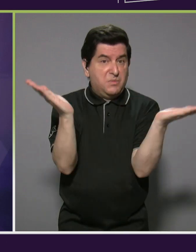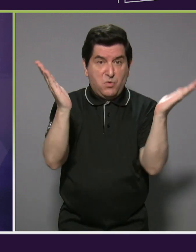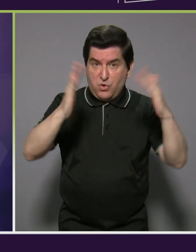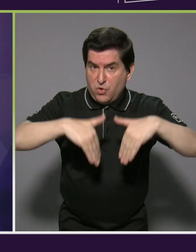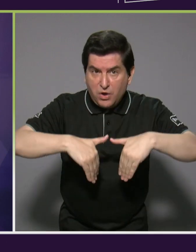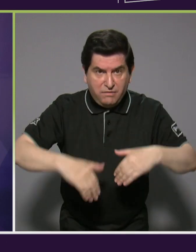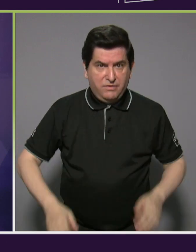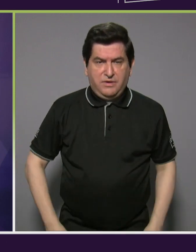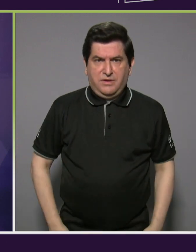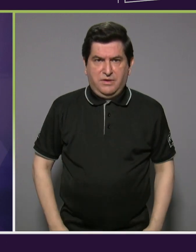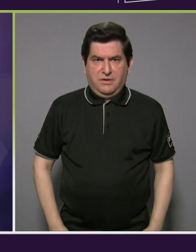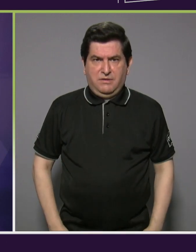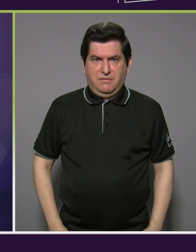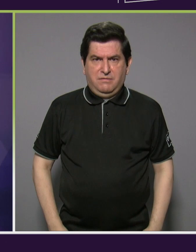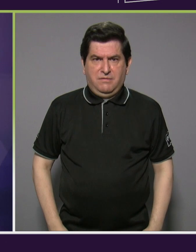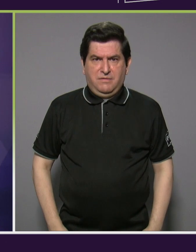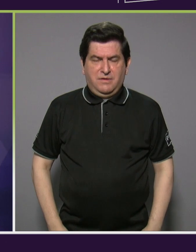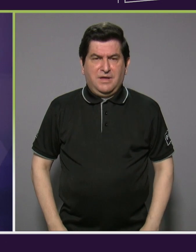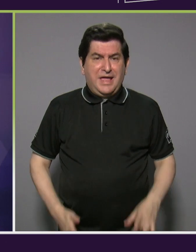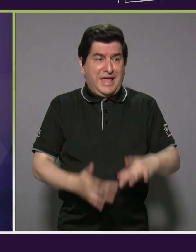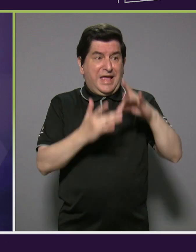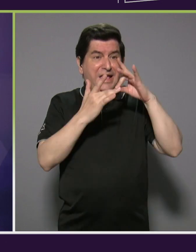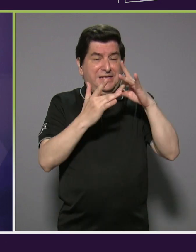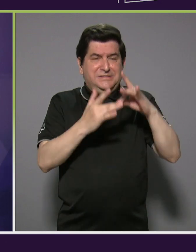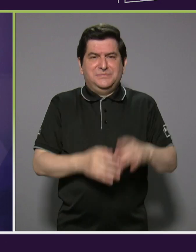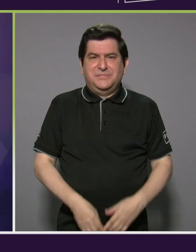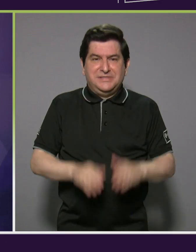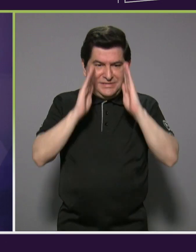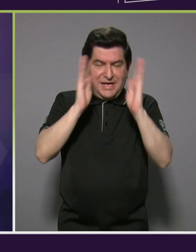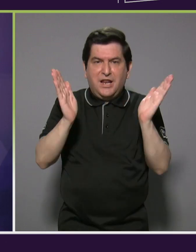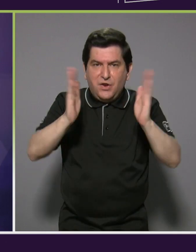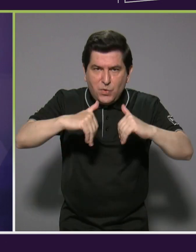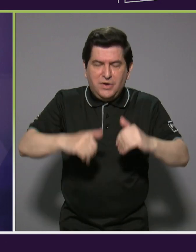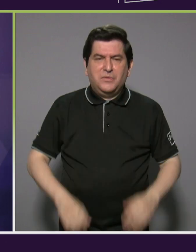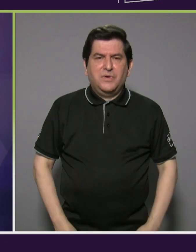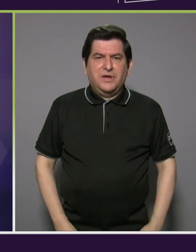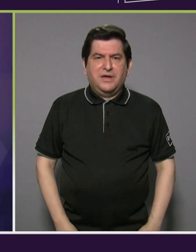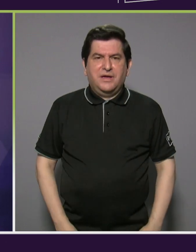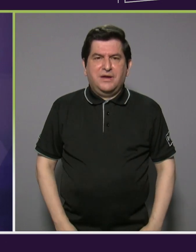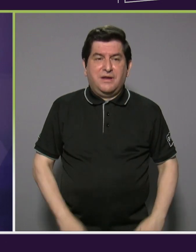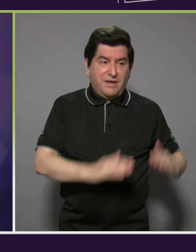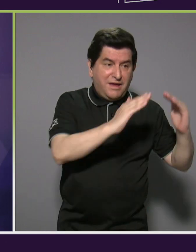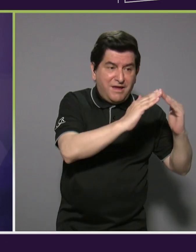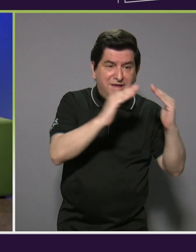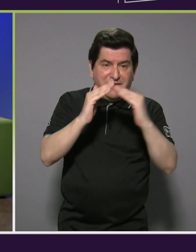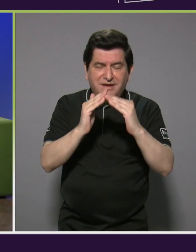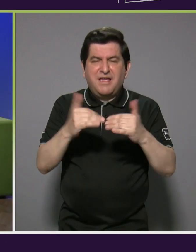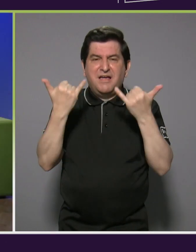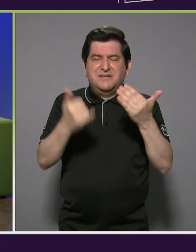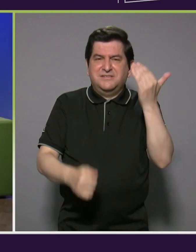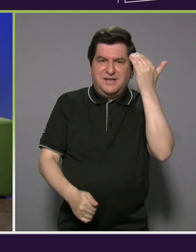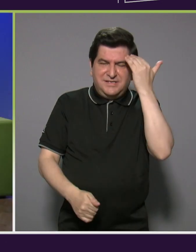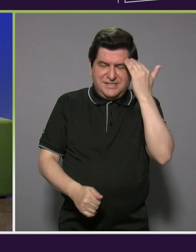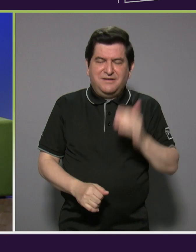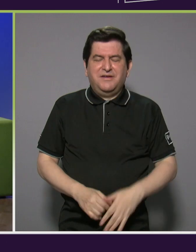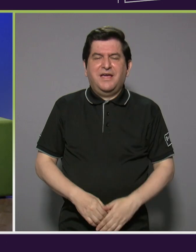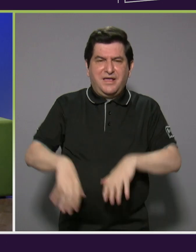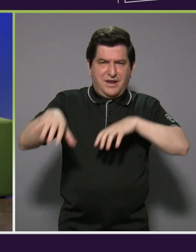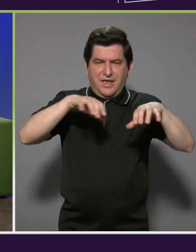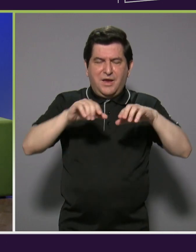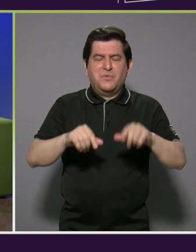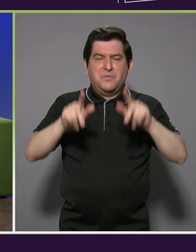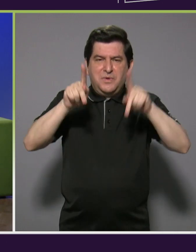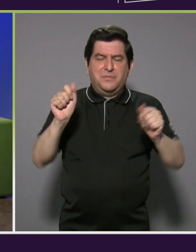médico, donde no había ese equipo especializado, porque ya el tema de las residencias lo conocemos desde el movimiento, sabemos que